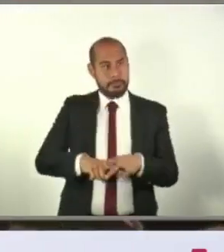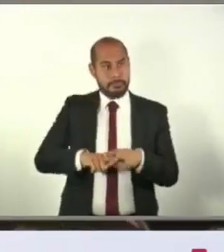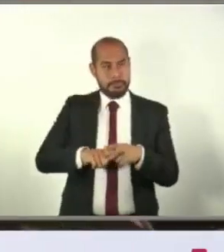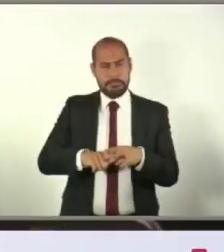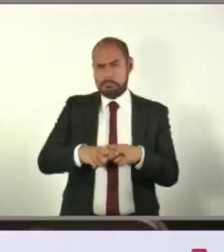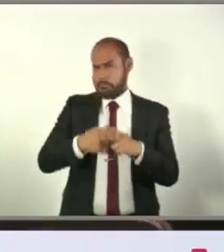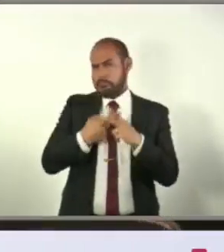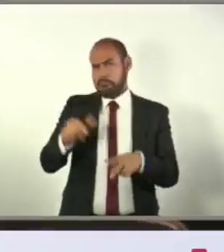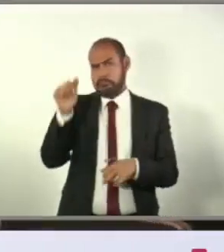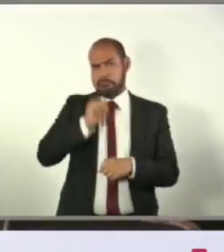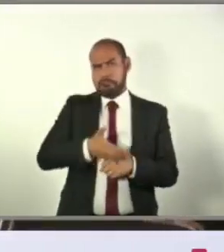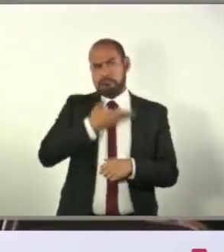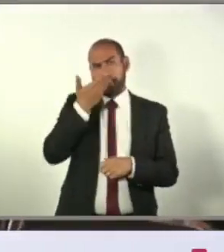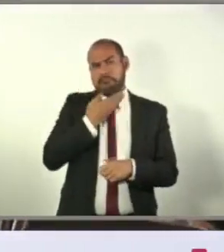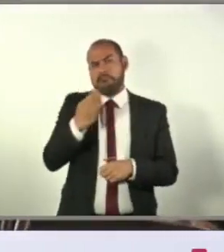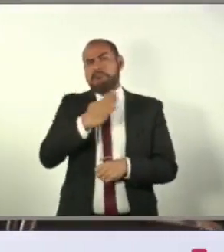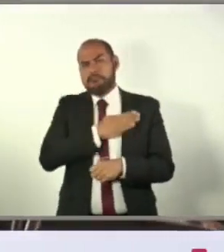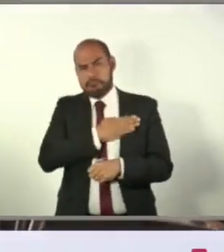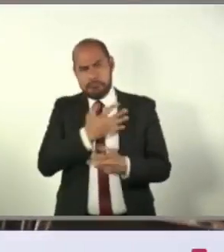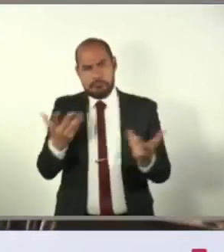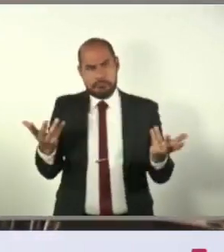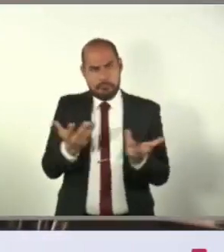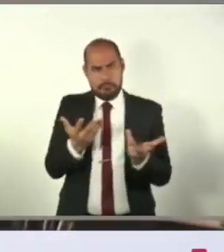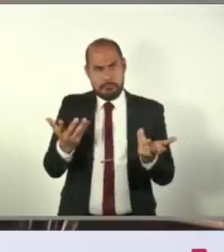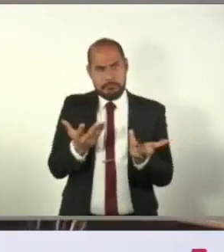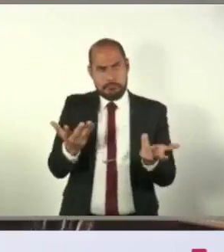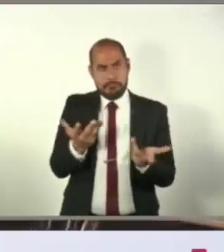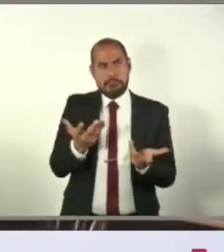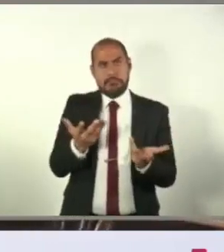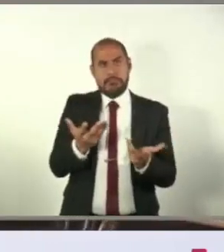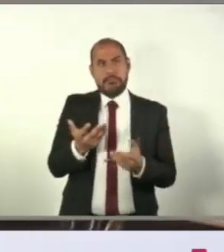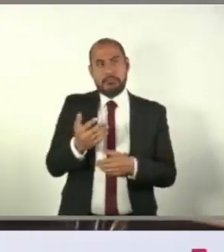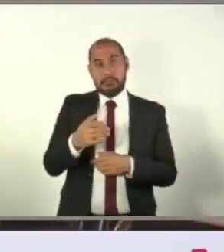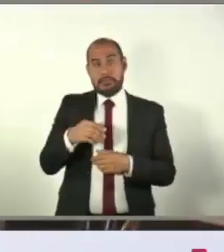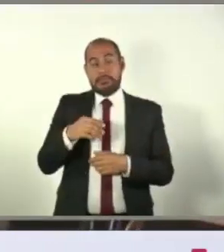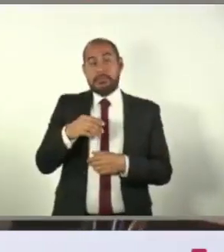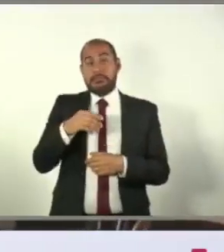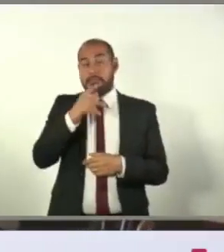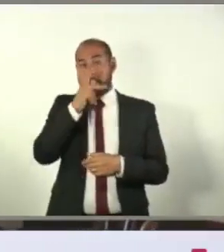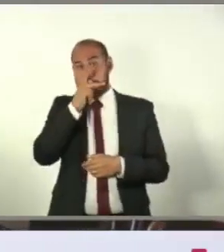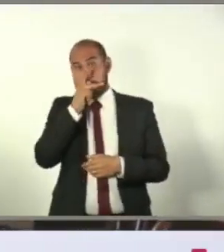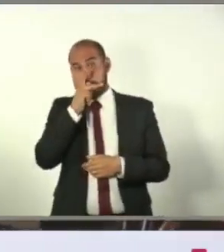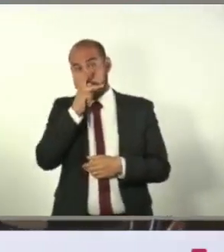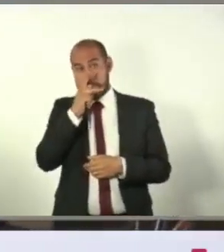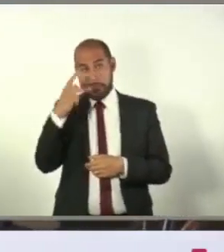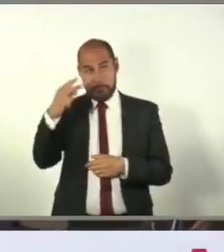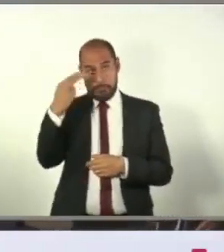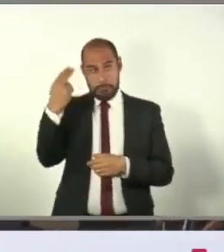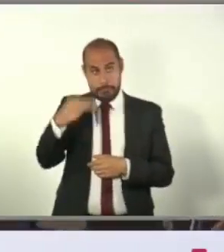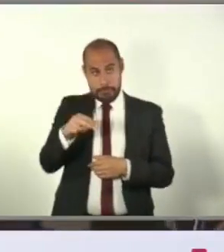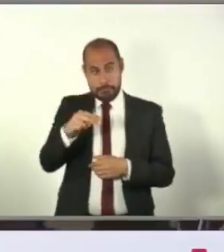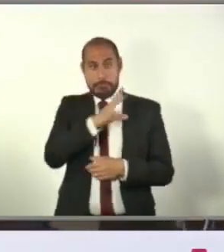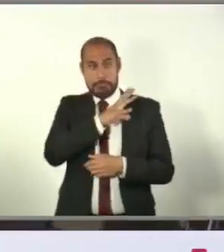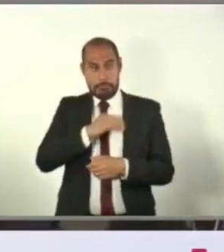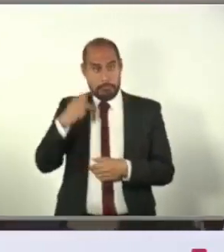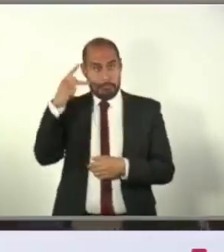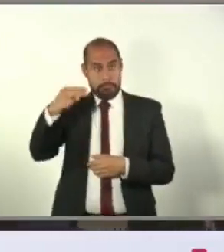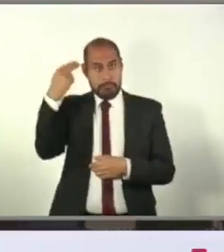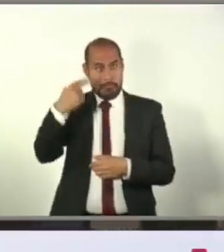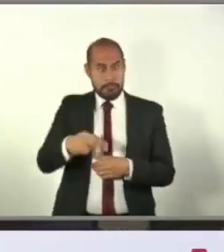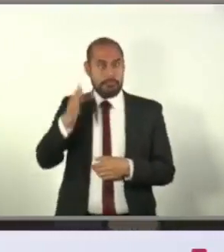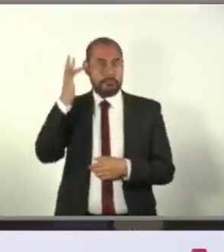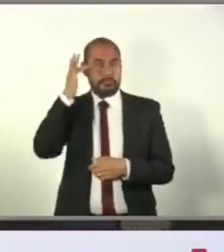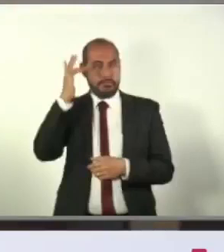inicia toda buena obra, en nombre del Padre, del Hijo y del Espíritu Santo.